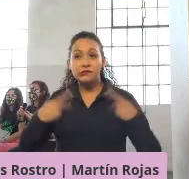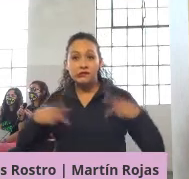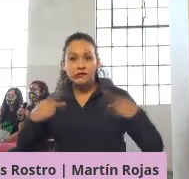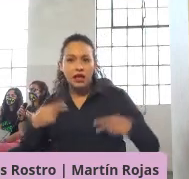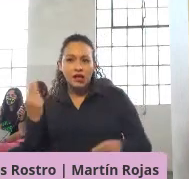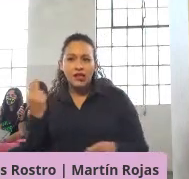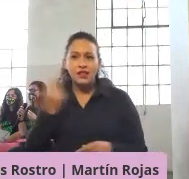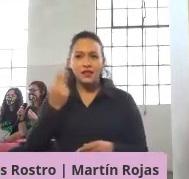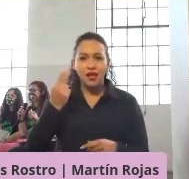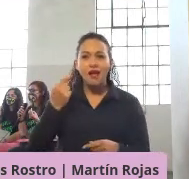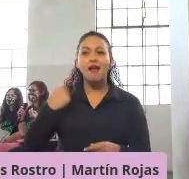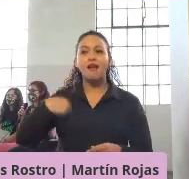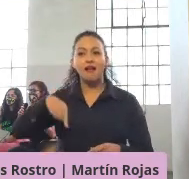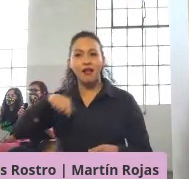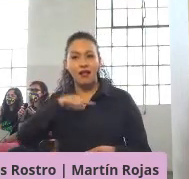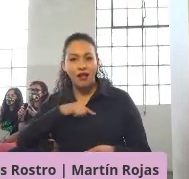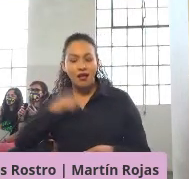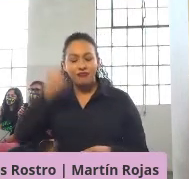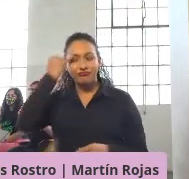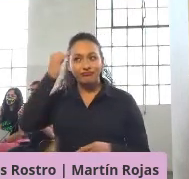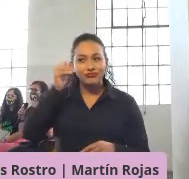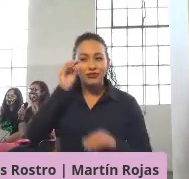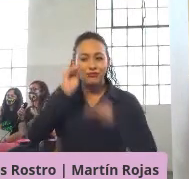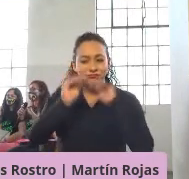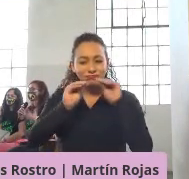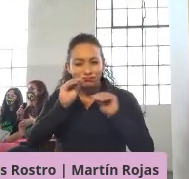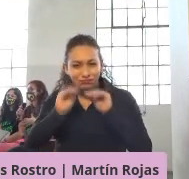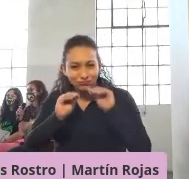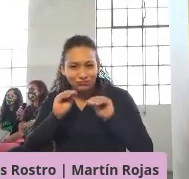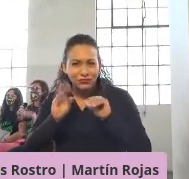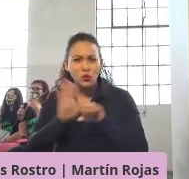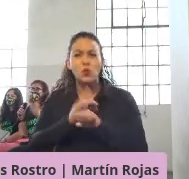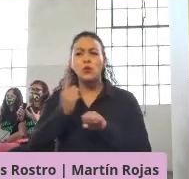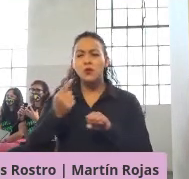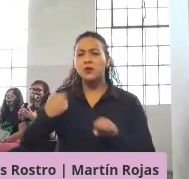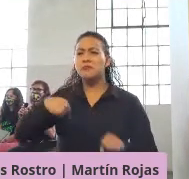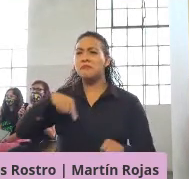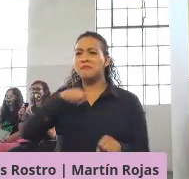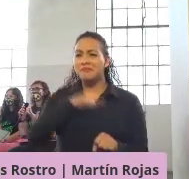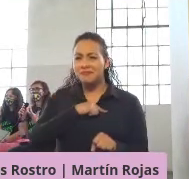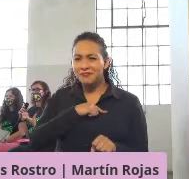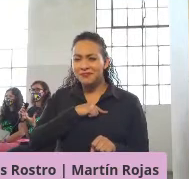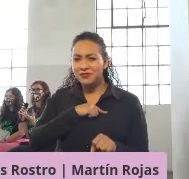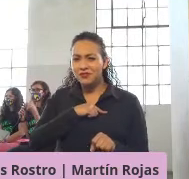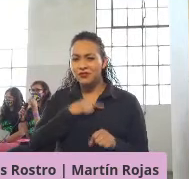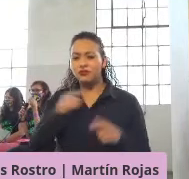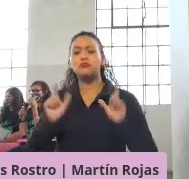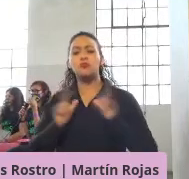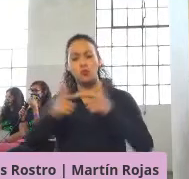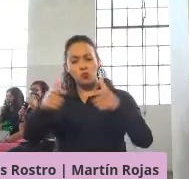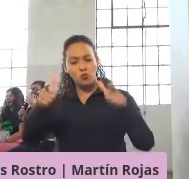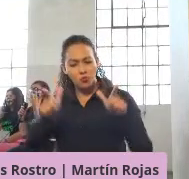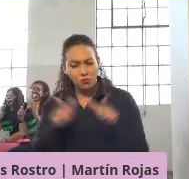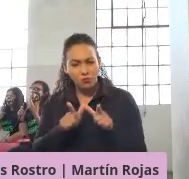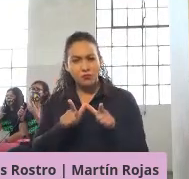¿no? Es bien interesante porque la mayoría que componemos como este colectivo somos